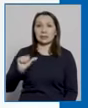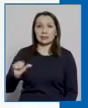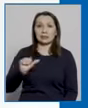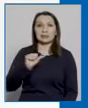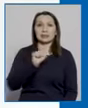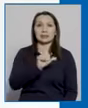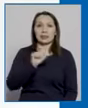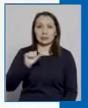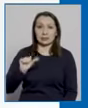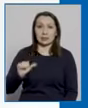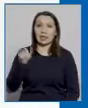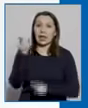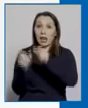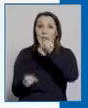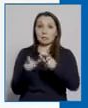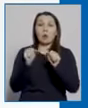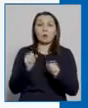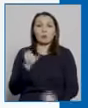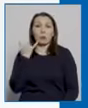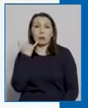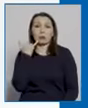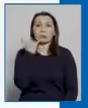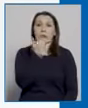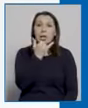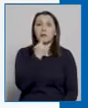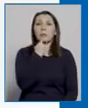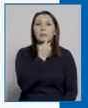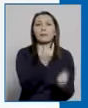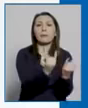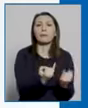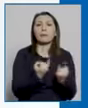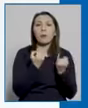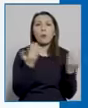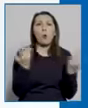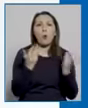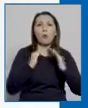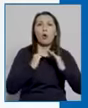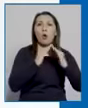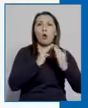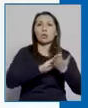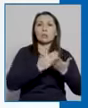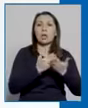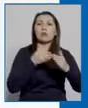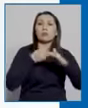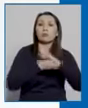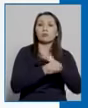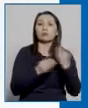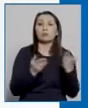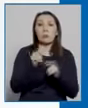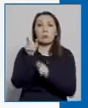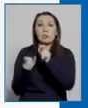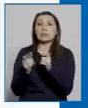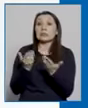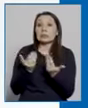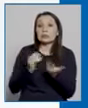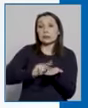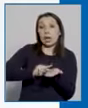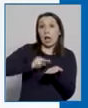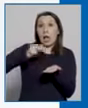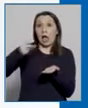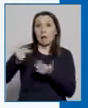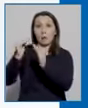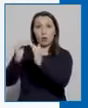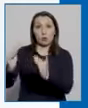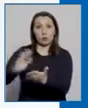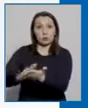800-726-666, al cual las personas pueden llamar para tener información de las residencias sanitarias, y aquellas personas que requieren trasladarse a una